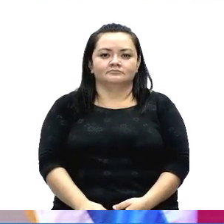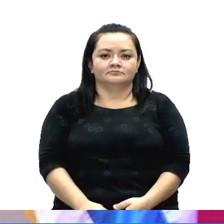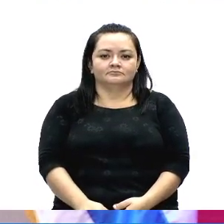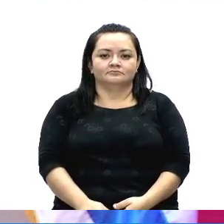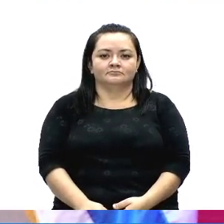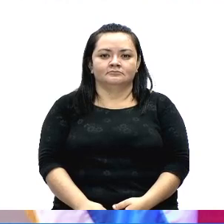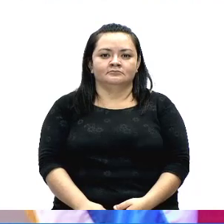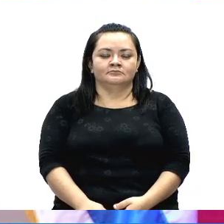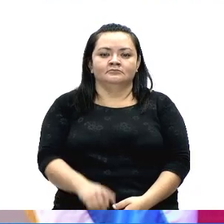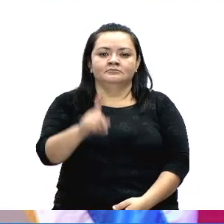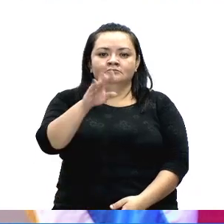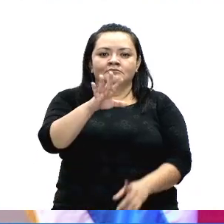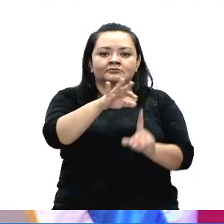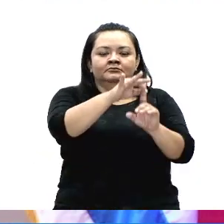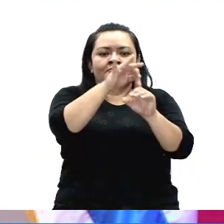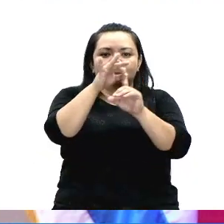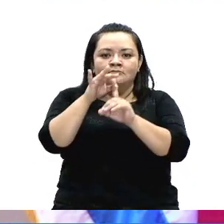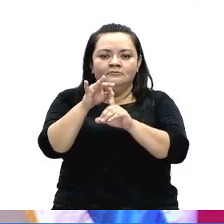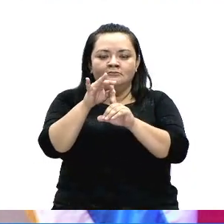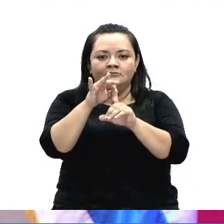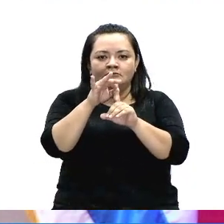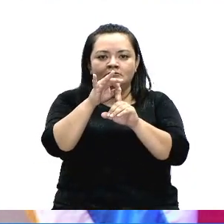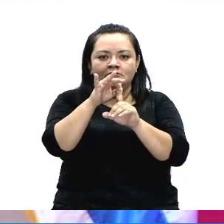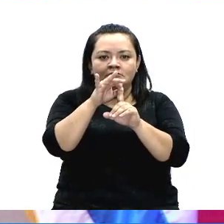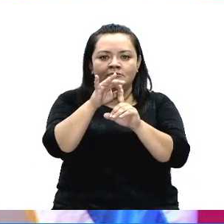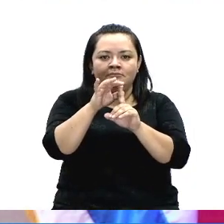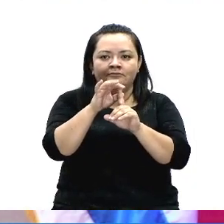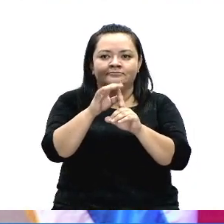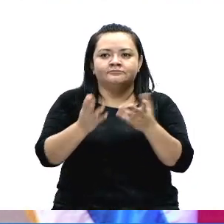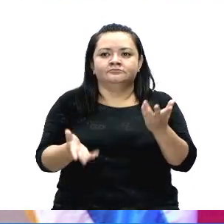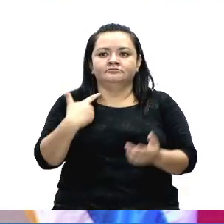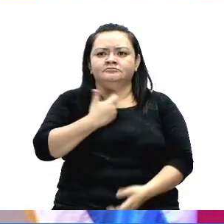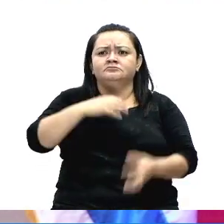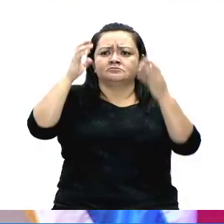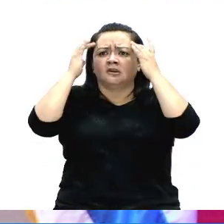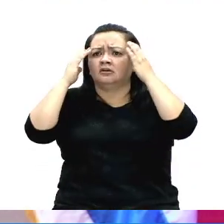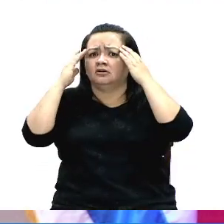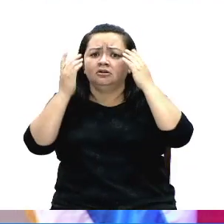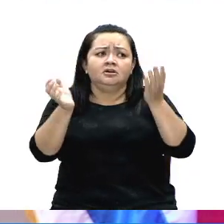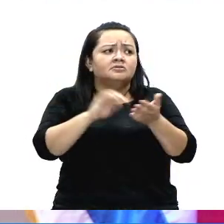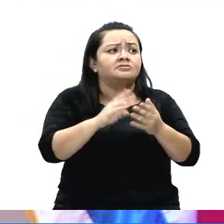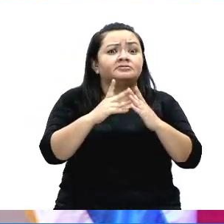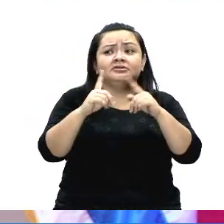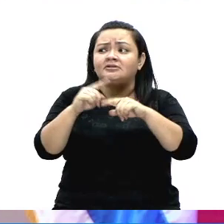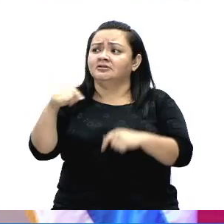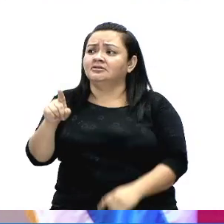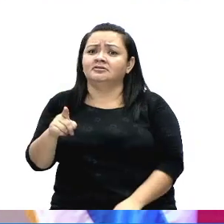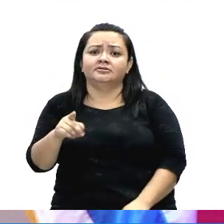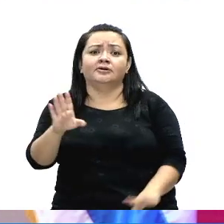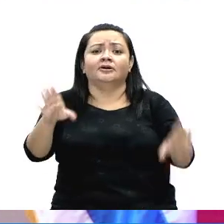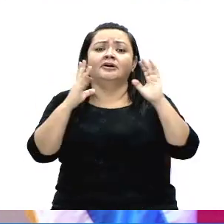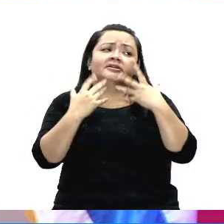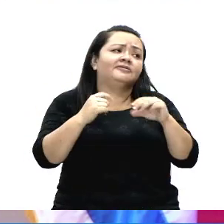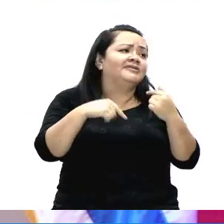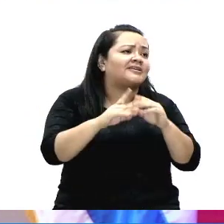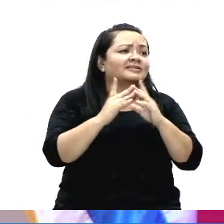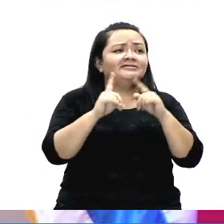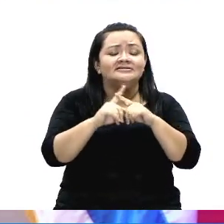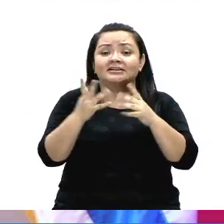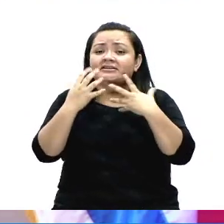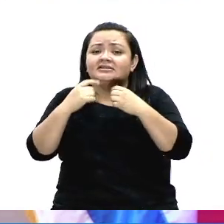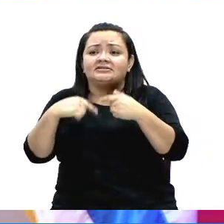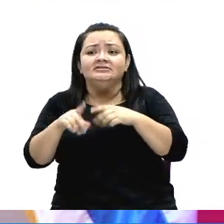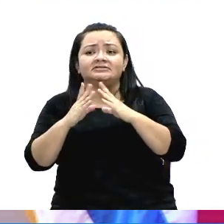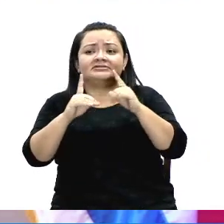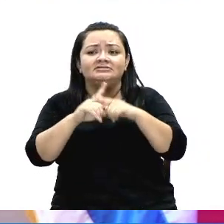te ha traído muchos nos desesperamos quiero volver a la iglesia y si usted no sintoniza quiero volver a la iglesia y